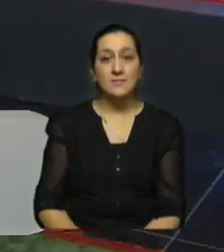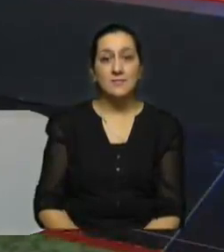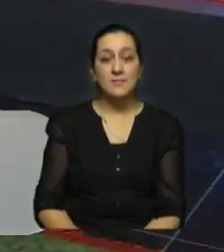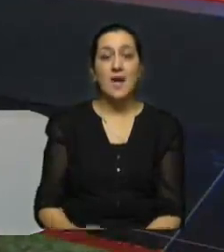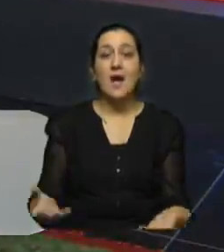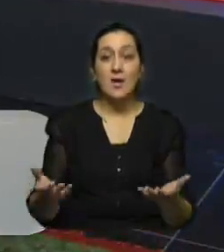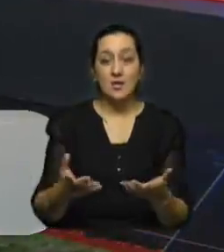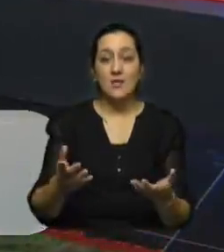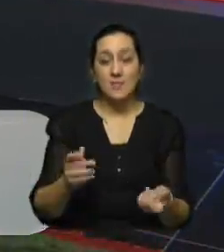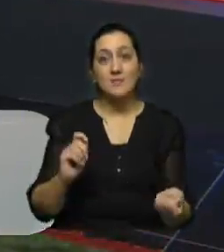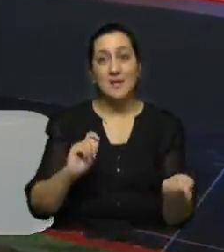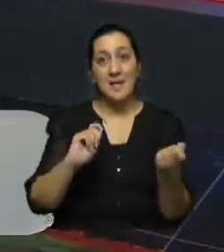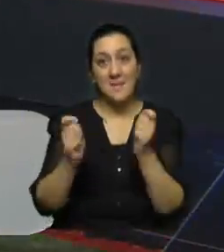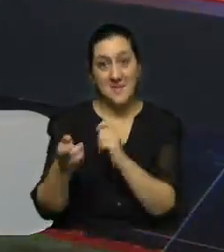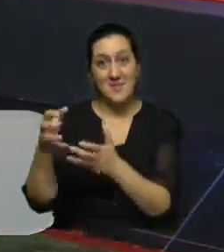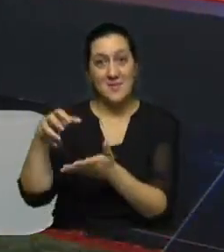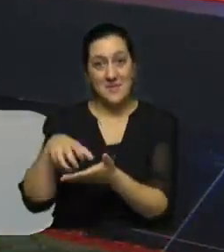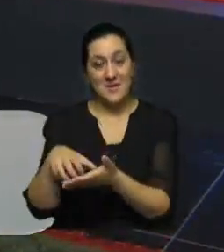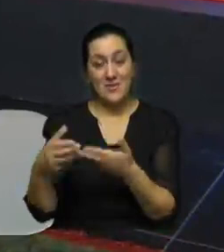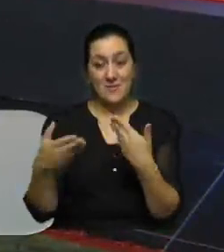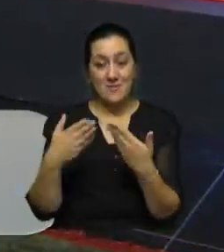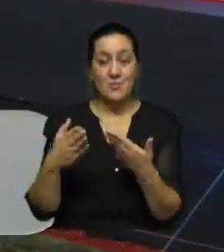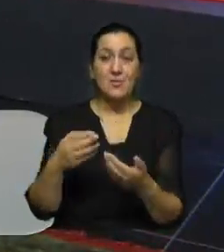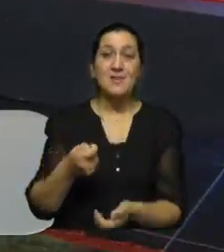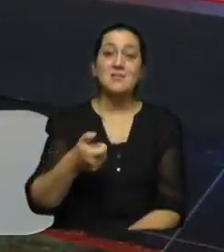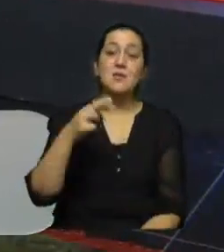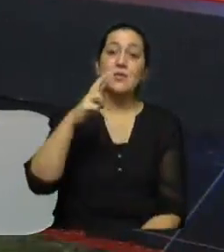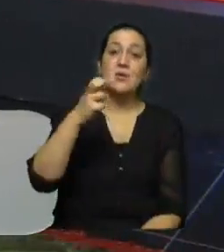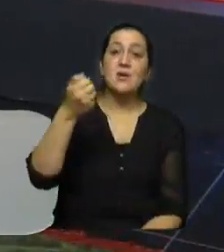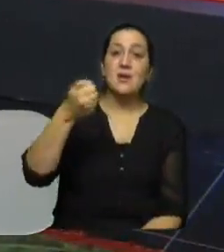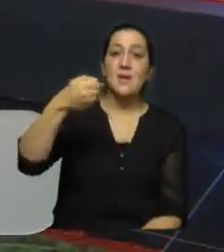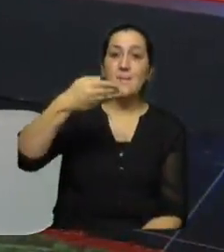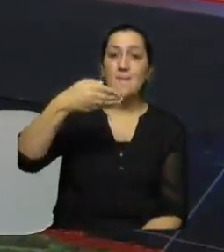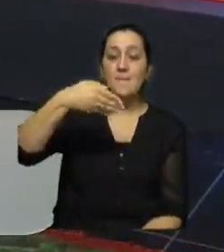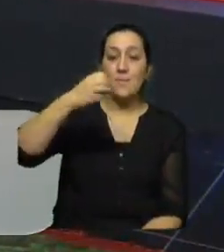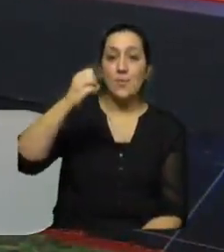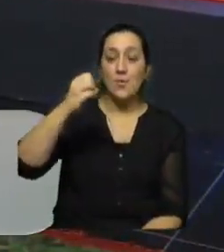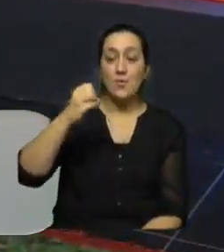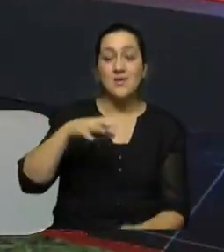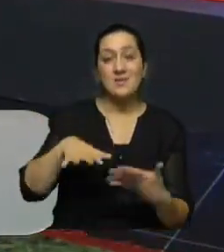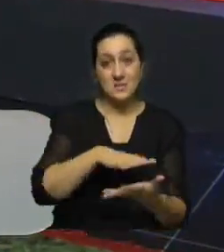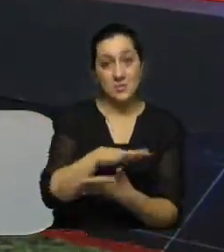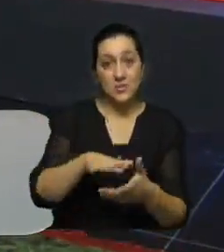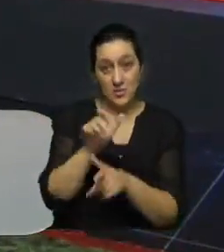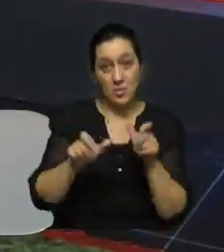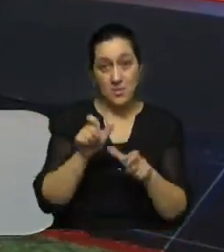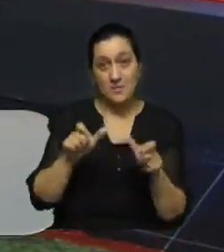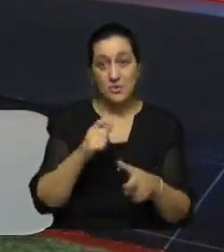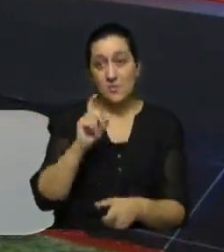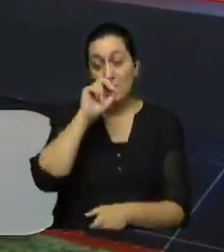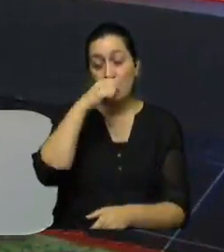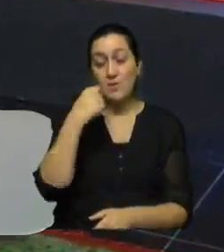Nos vamos a mover, y a propósito de lo que hablábamos con Rambo, ¿no? De las situaciones en las que viven algunos montevideanos y montevideanas,